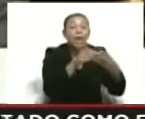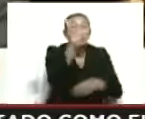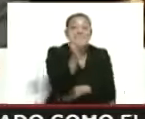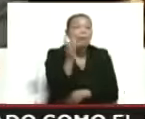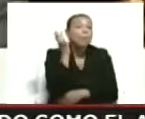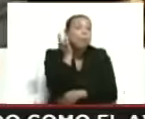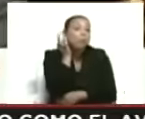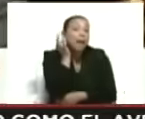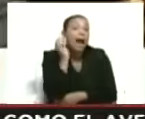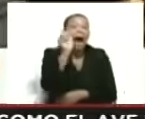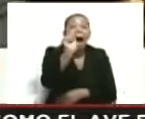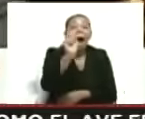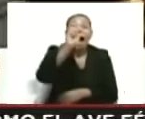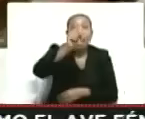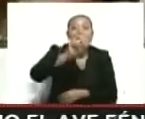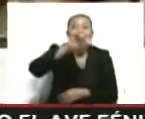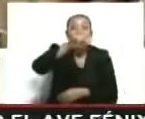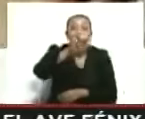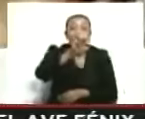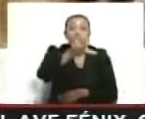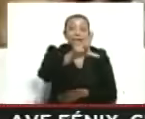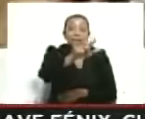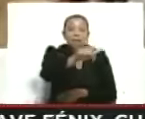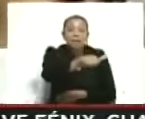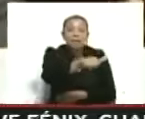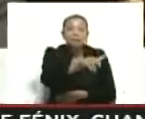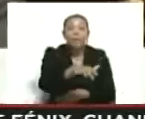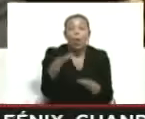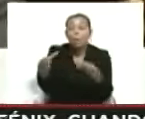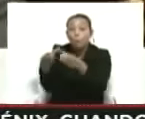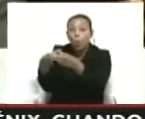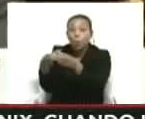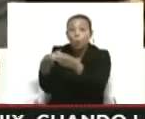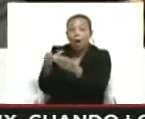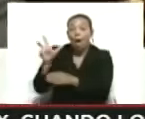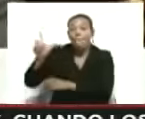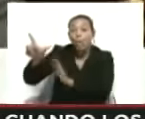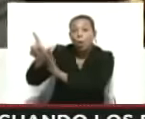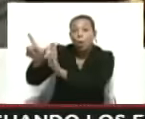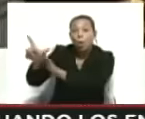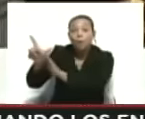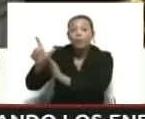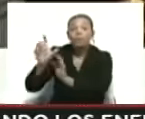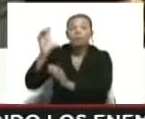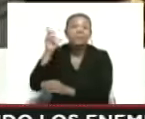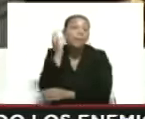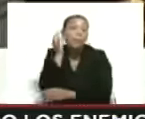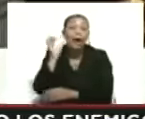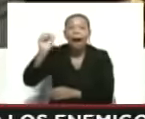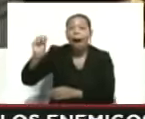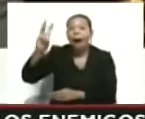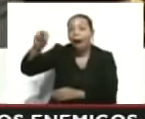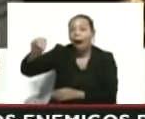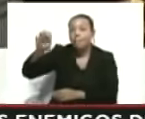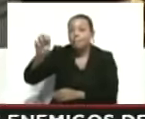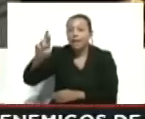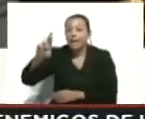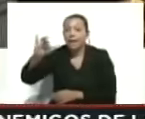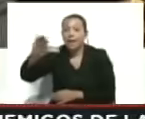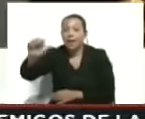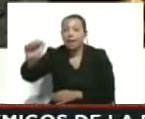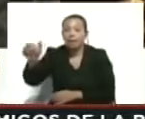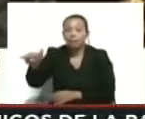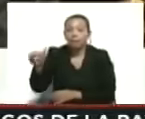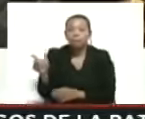diputada Angelitz Tamayo. Y por el bloque de la patria, la diputada América Pérez